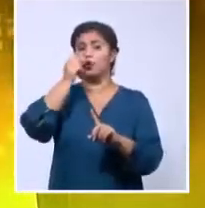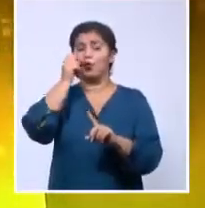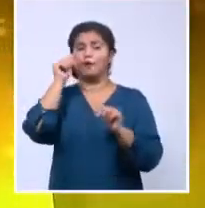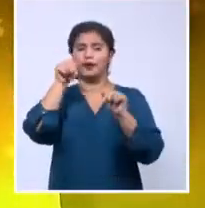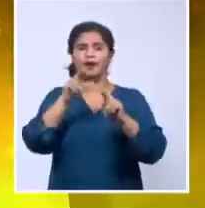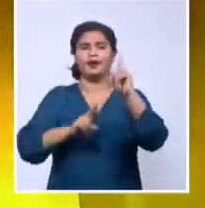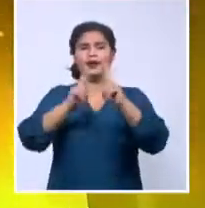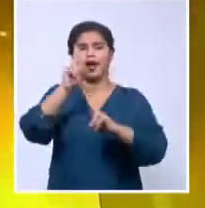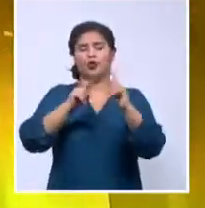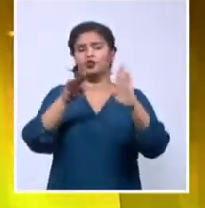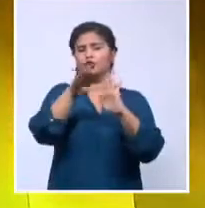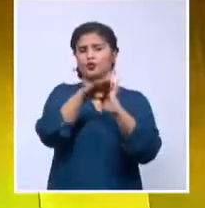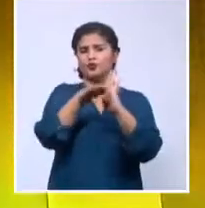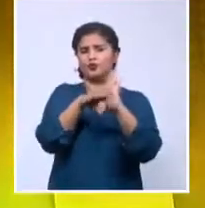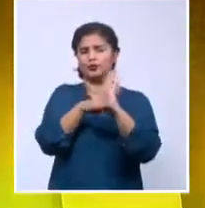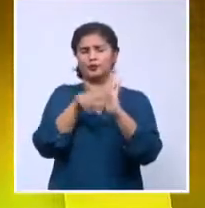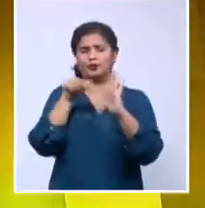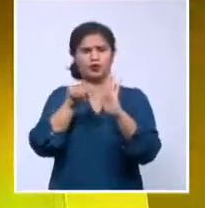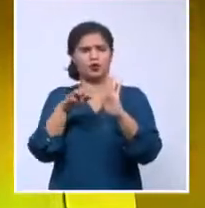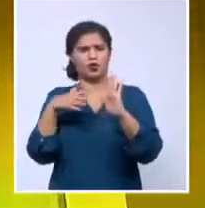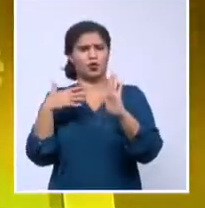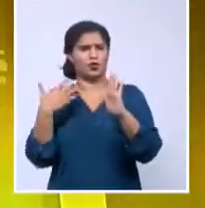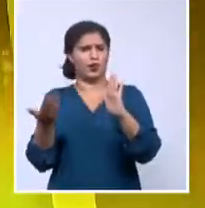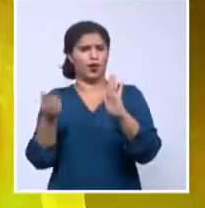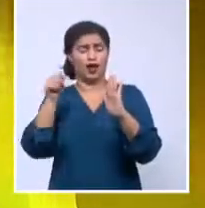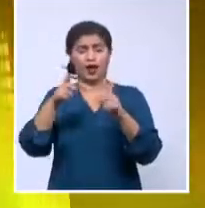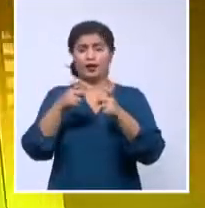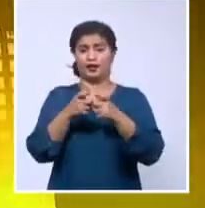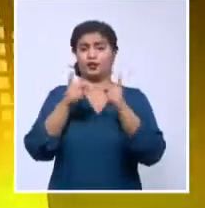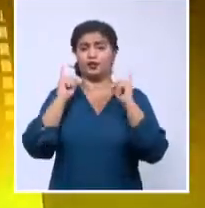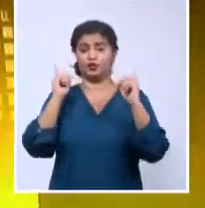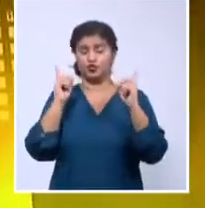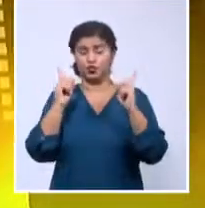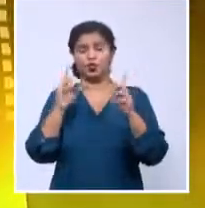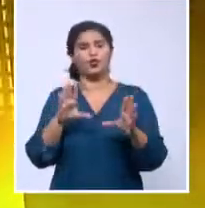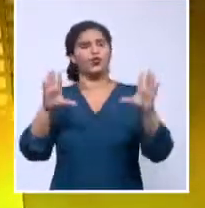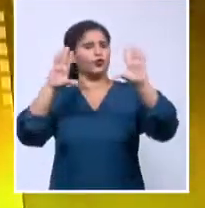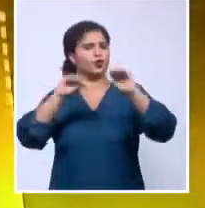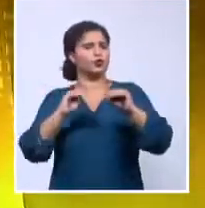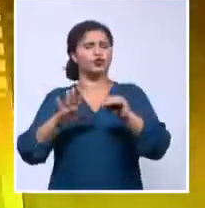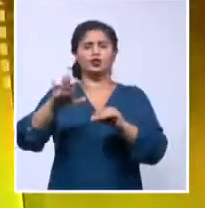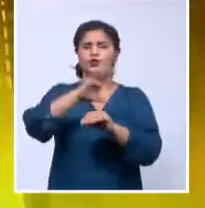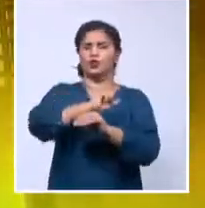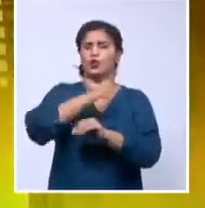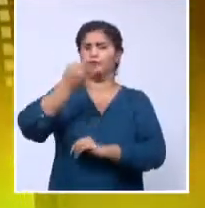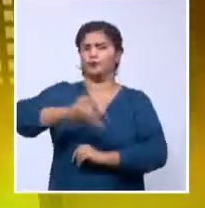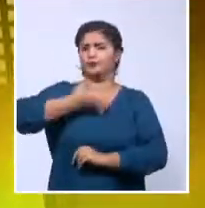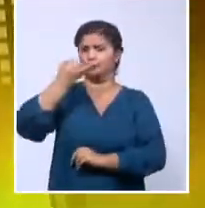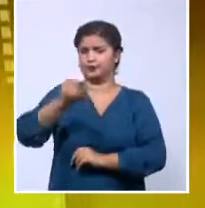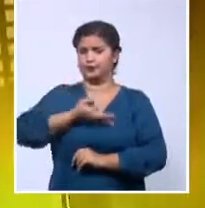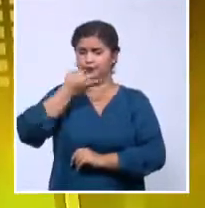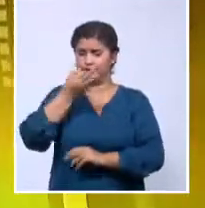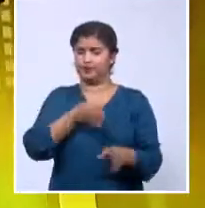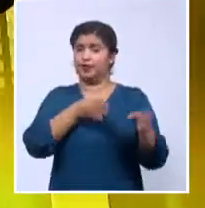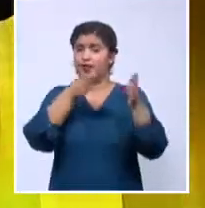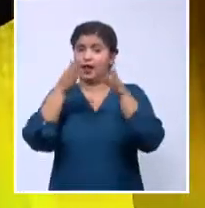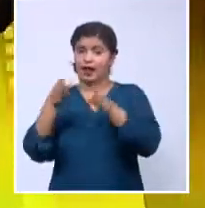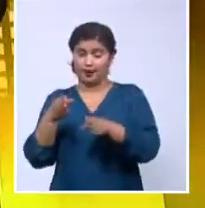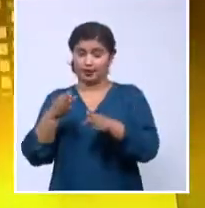qué fue lo que se manejó en la reunión aquella noche, pero vamos a ver cómo lo reseñaron los medios que se